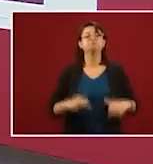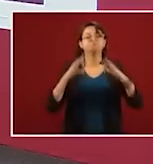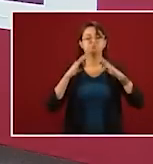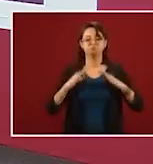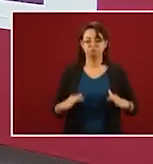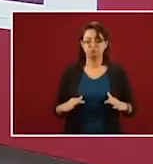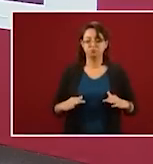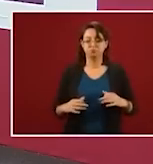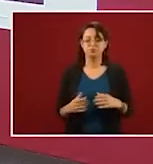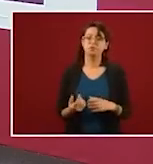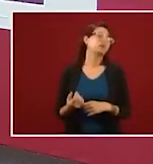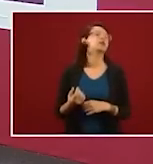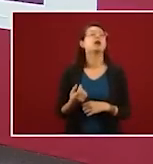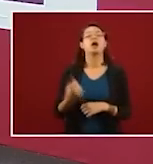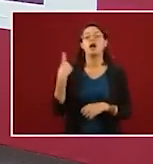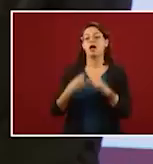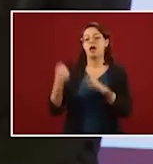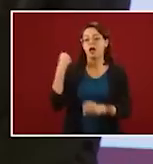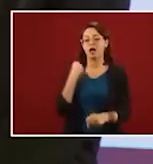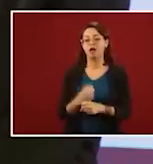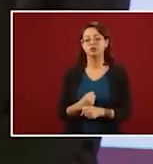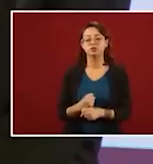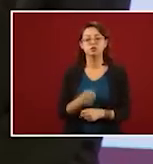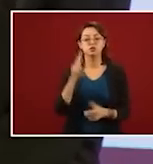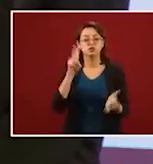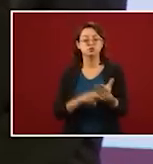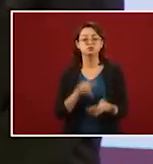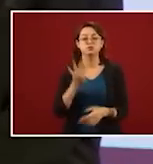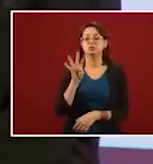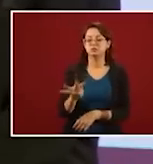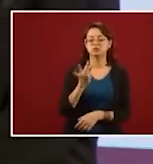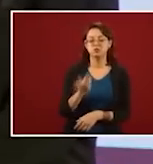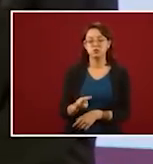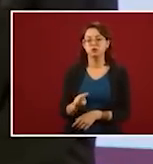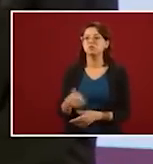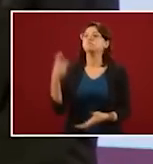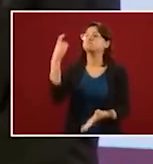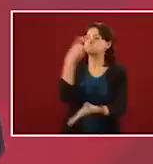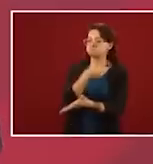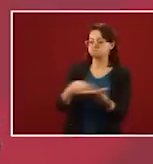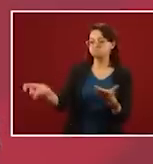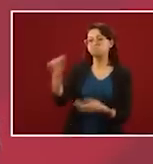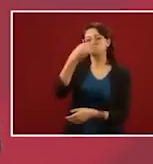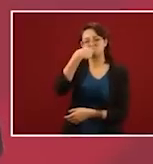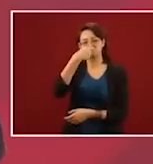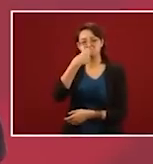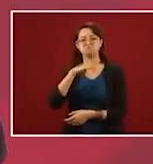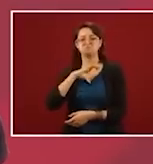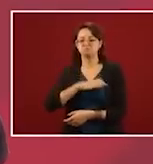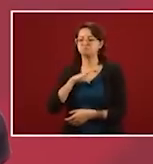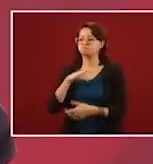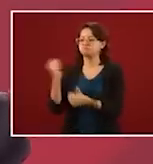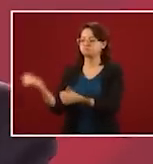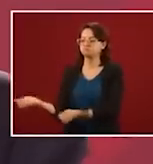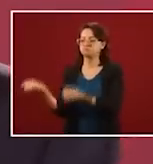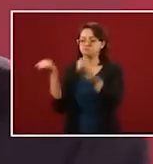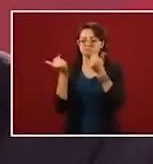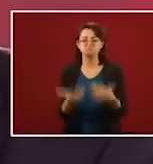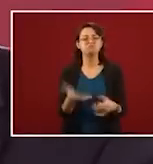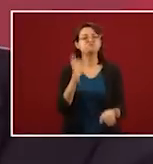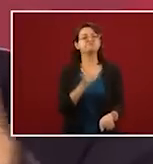desde mitades del año pasado el gobierno logró abastecerse de los medicamentos oncológicos